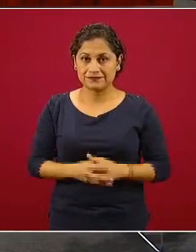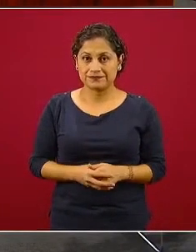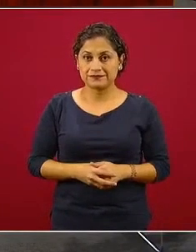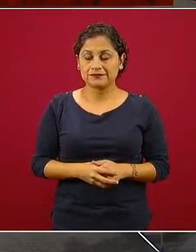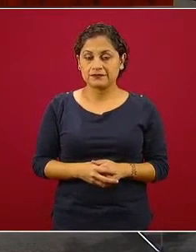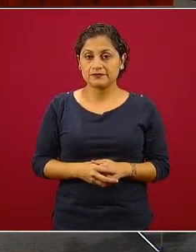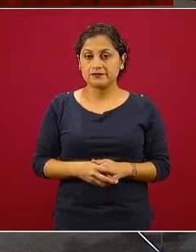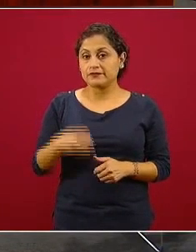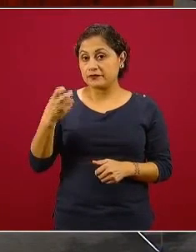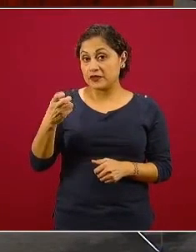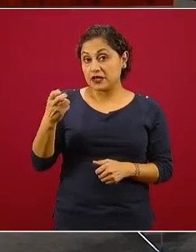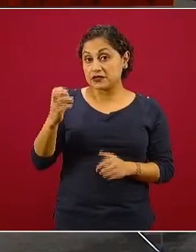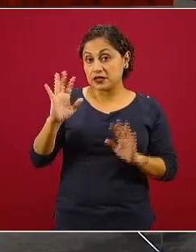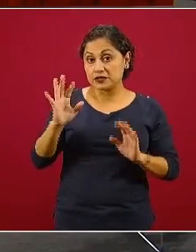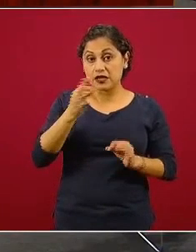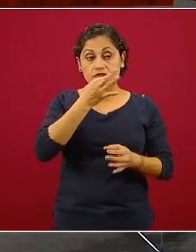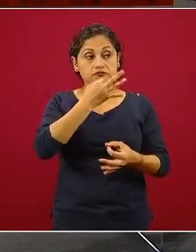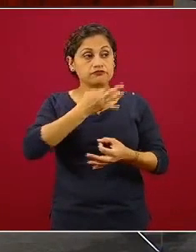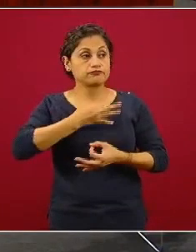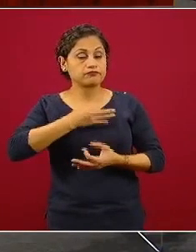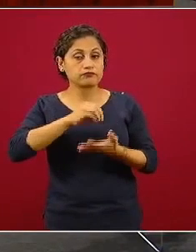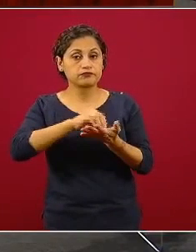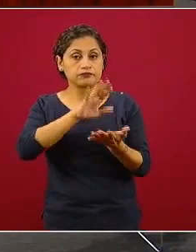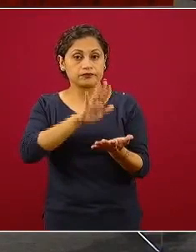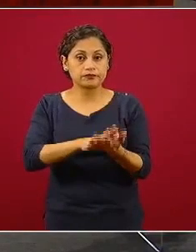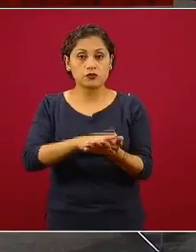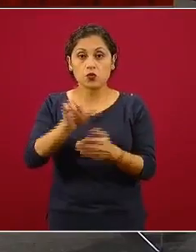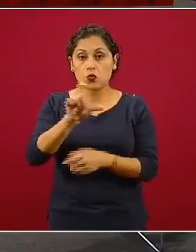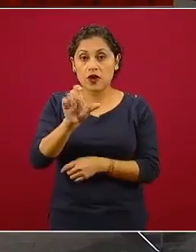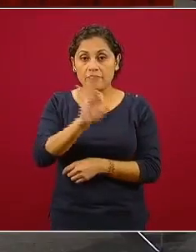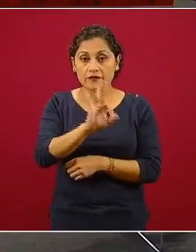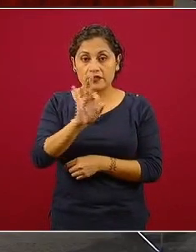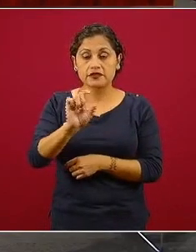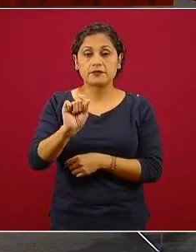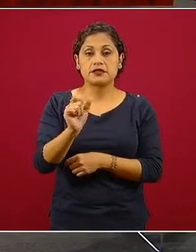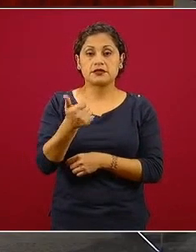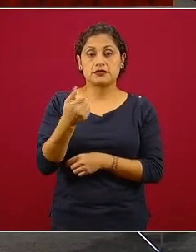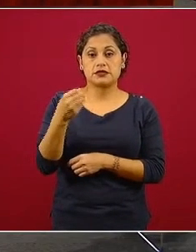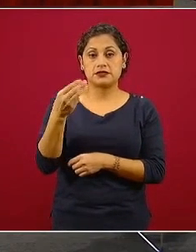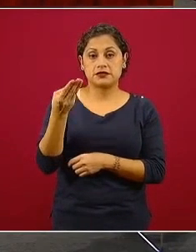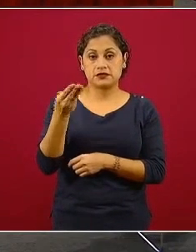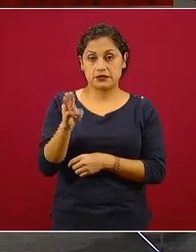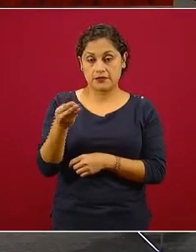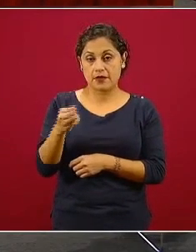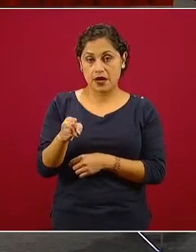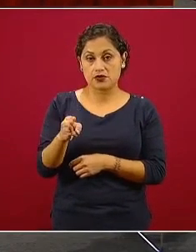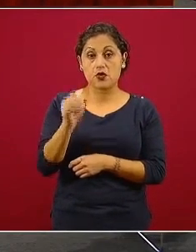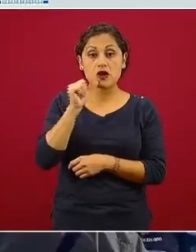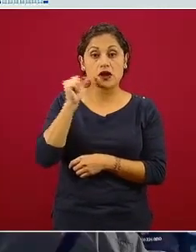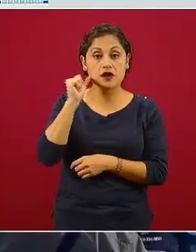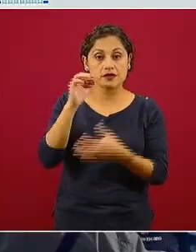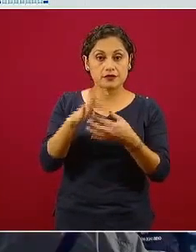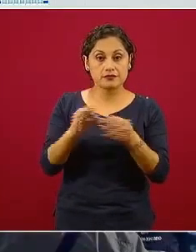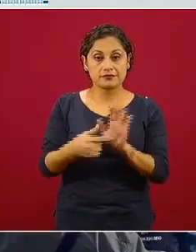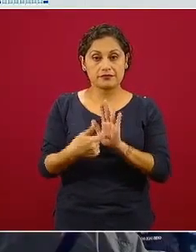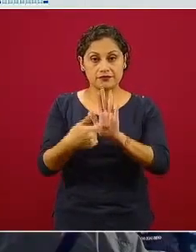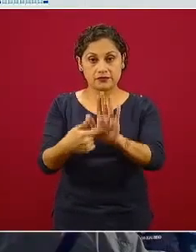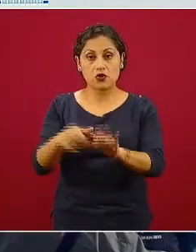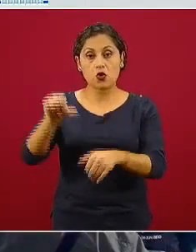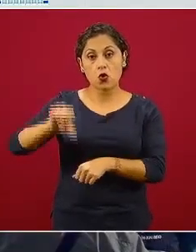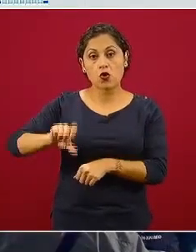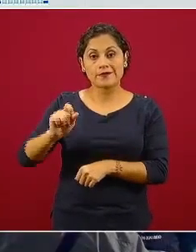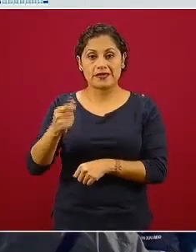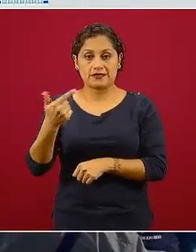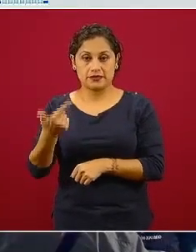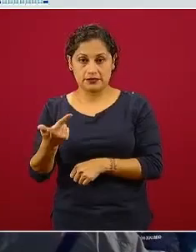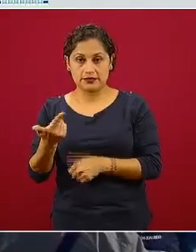detectadas, ocurridas, notificadas el 26 de mayo y las notificamos ayer, hoy es 27. Estas suman